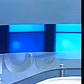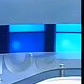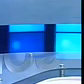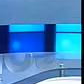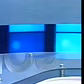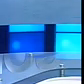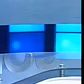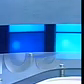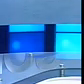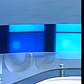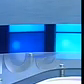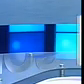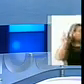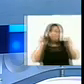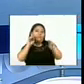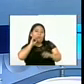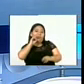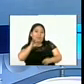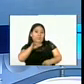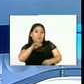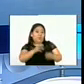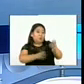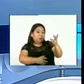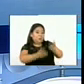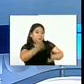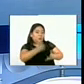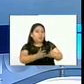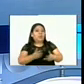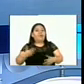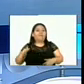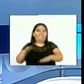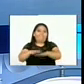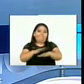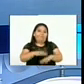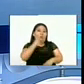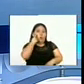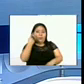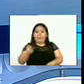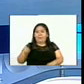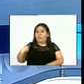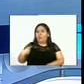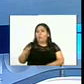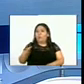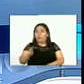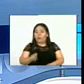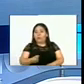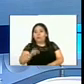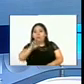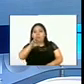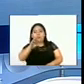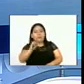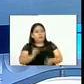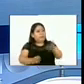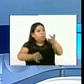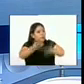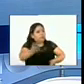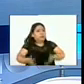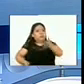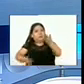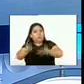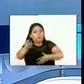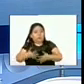Ahora contarles que los incendios siguen poniendo en alerta al país. Solo en las últimas horas se reportan una treintena de estas emergencias.